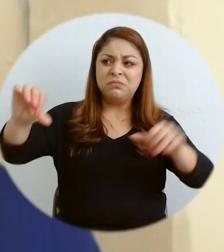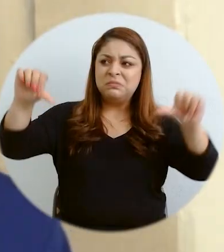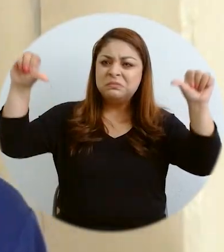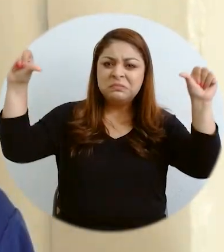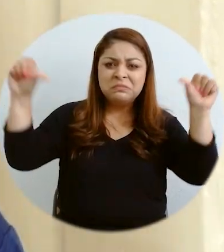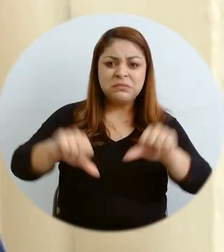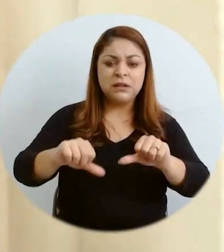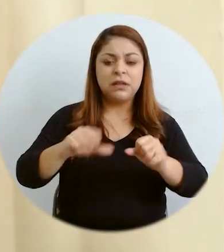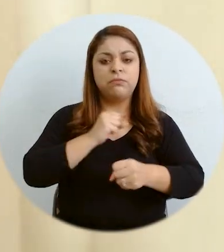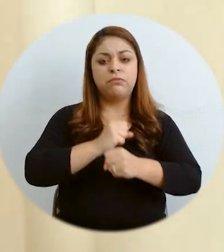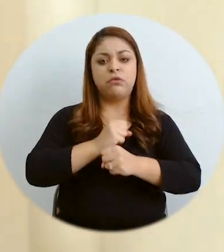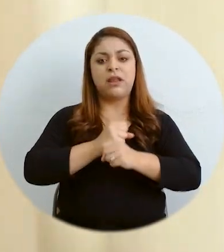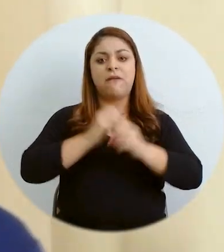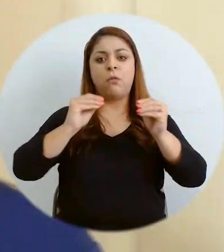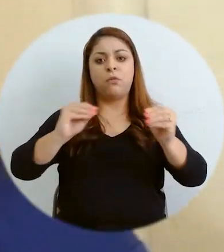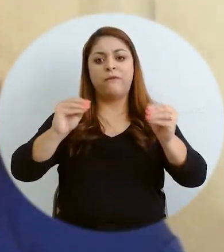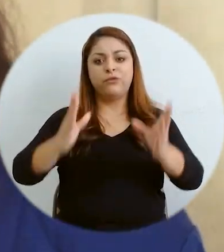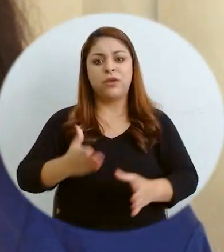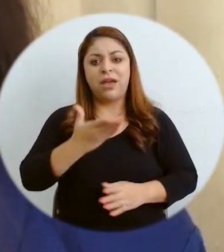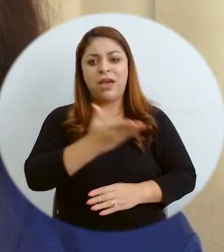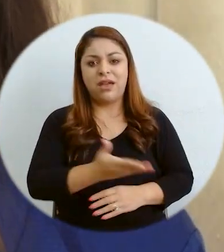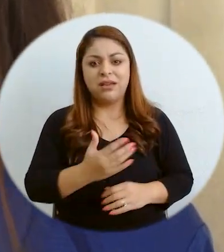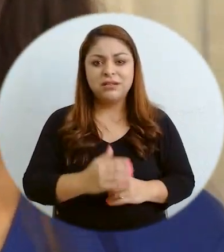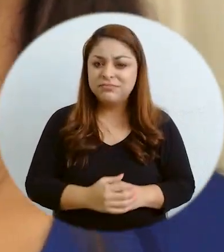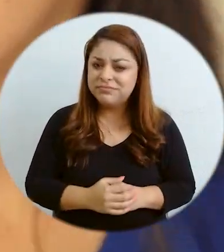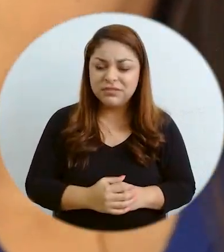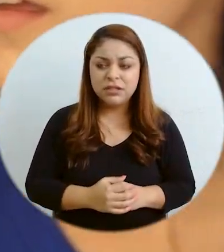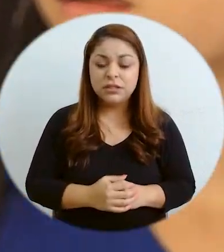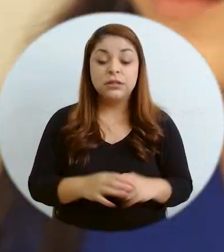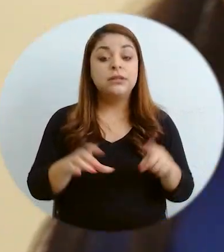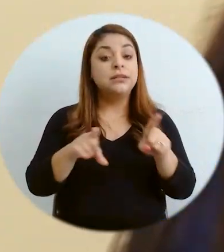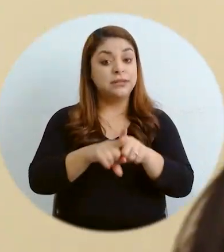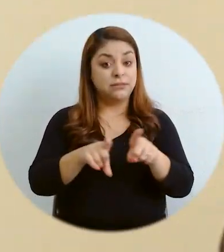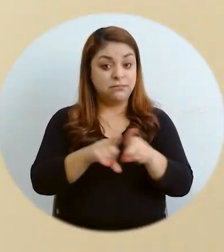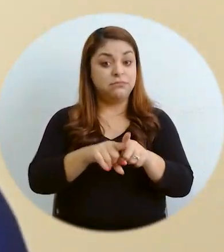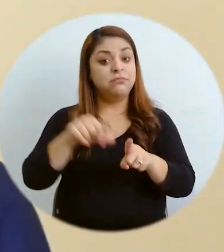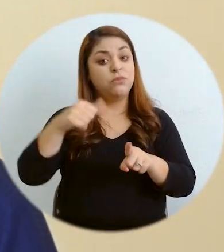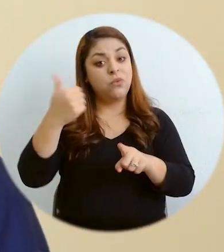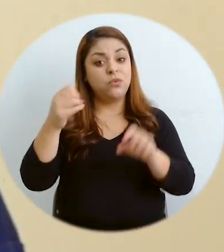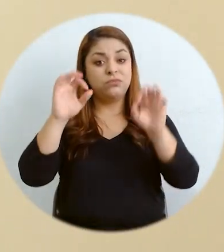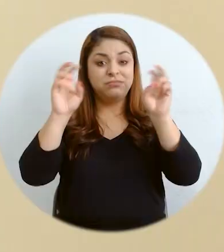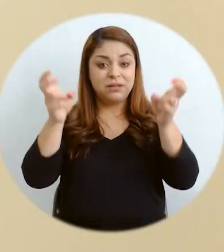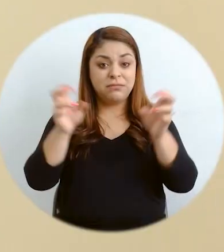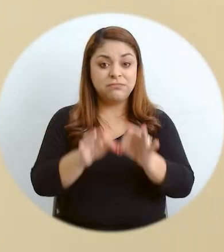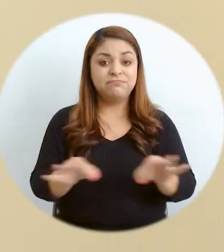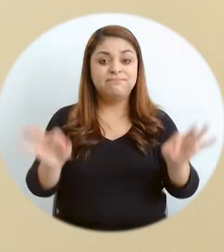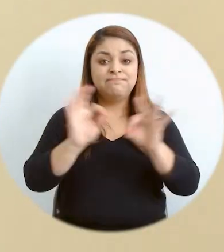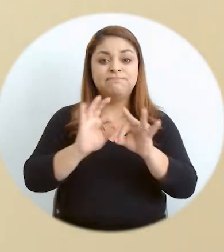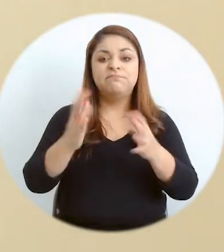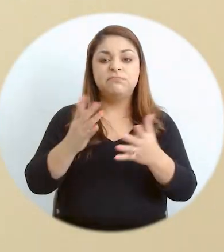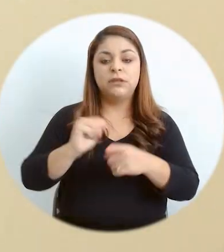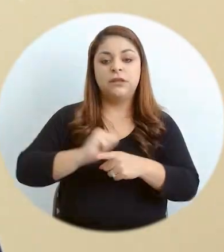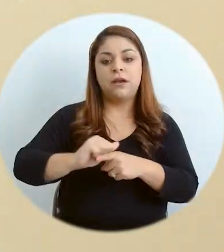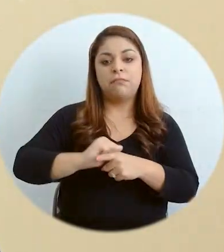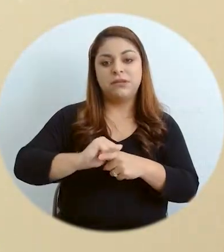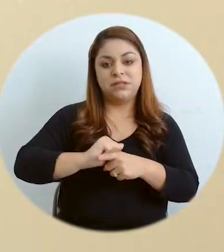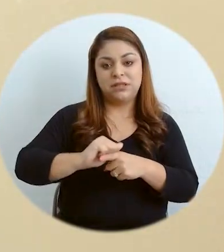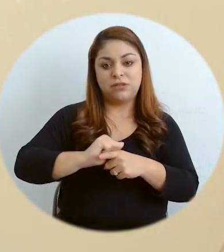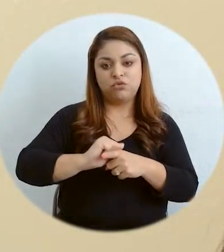docentes. Todo esto que genera, obviamente, y hay un tema súper importante que es la capacitación